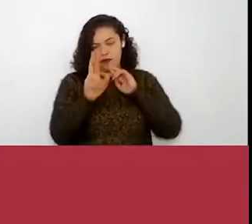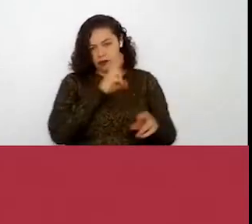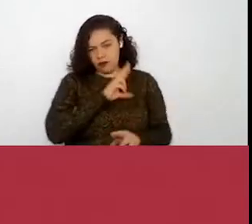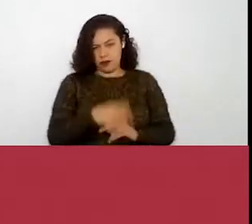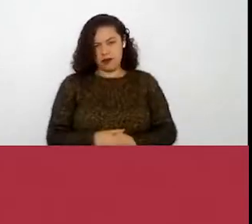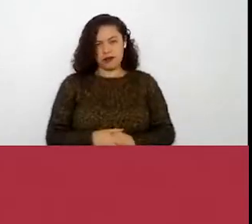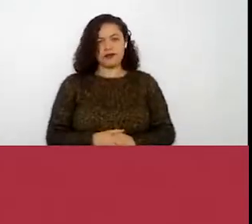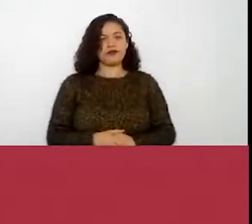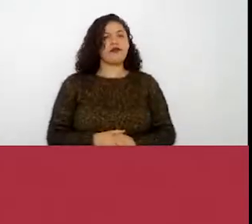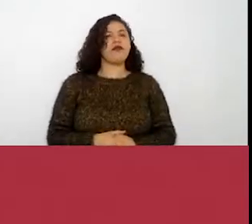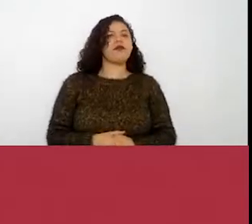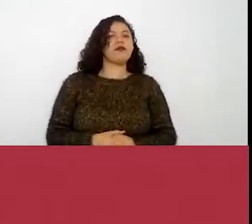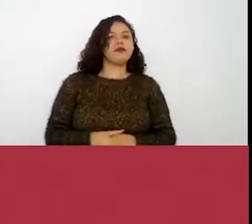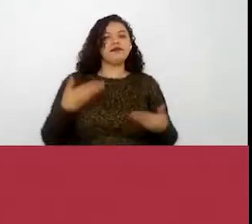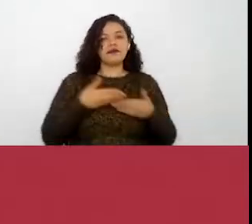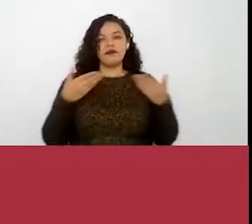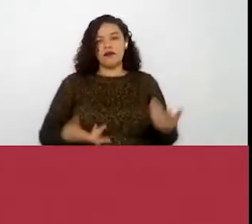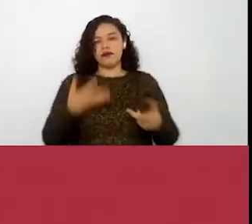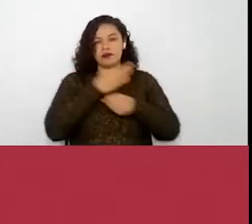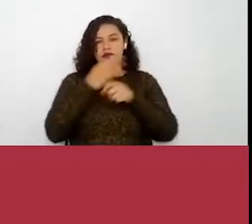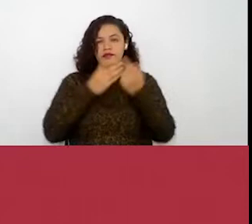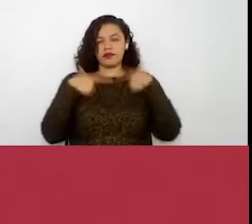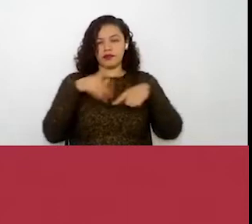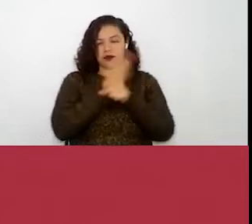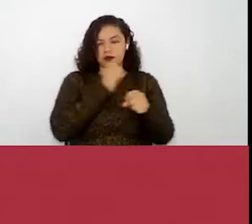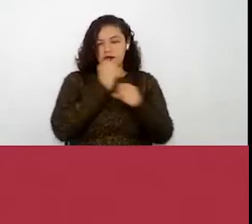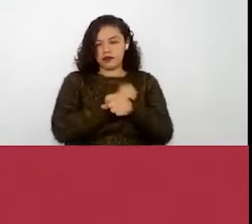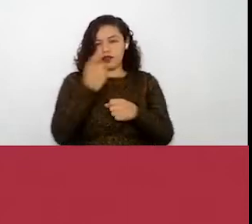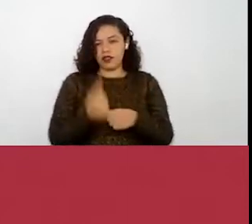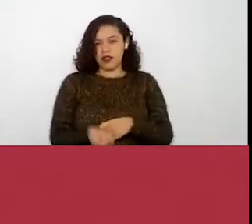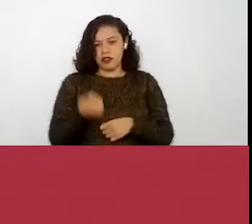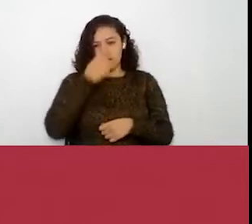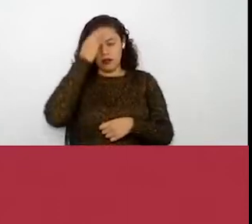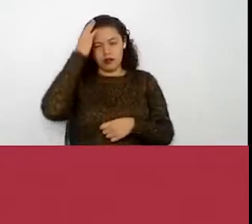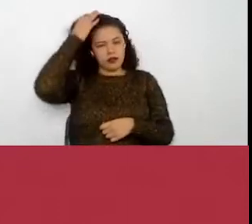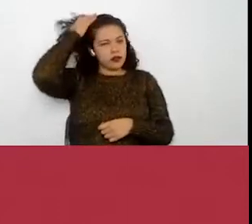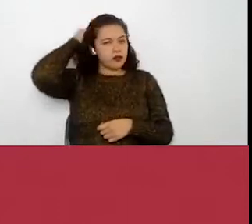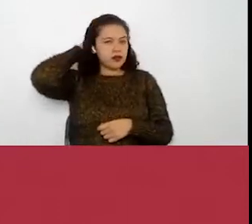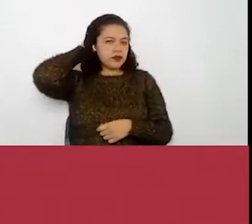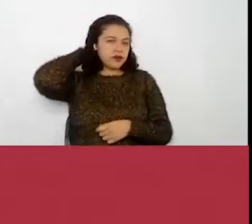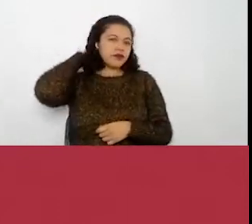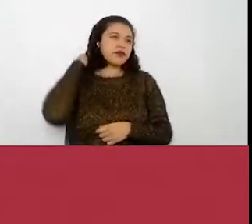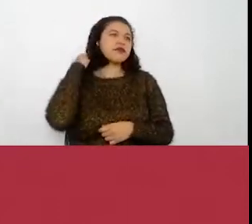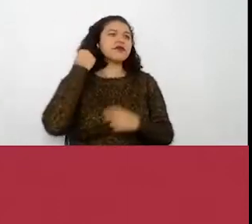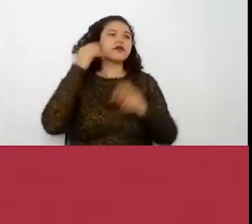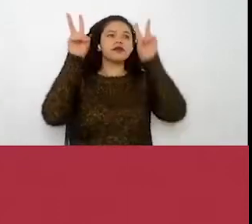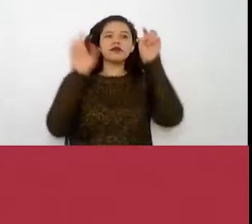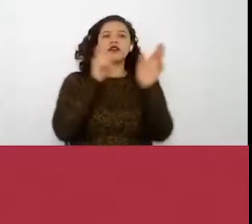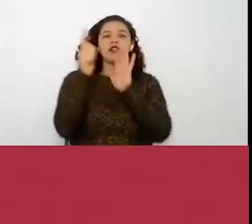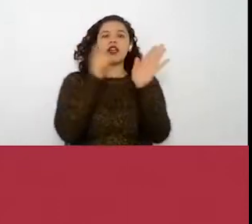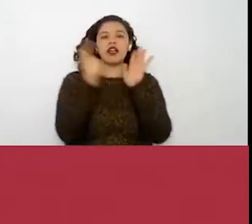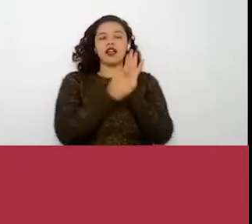ahora bien ahorita en un momento seguimos con la práctica primero vamos a tomar los aspectos legales y para eso